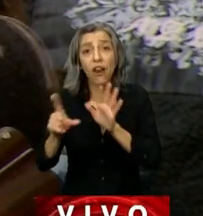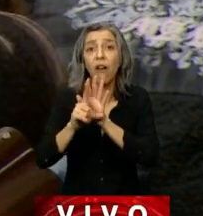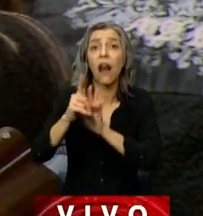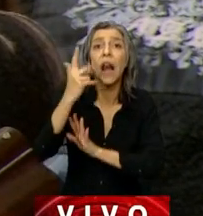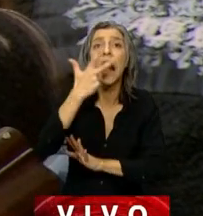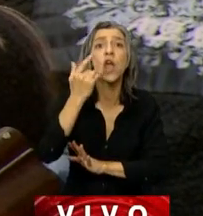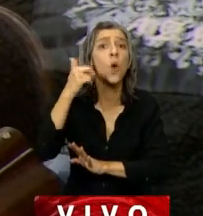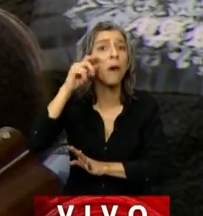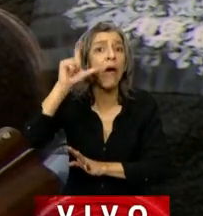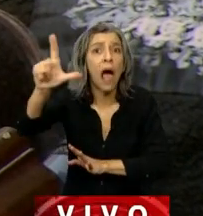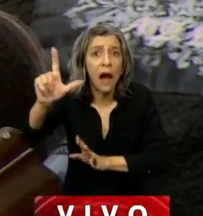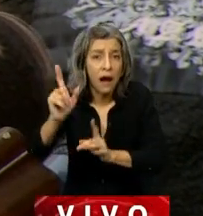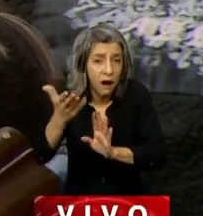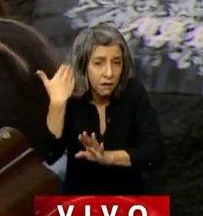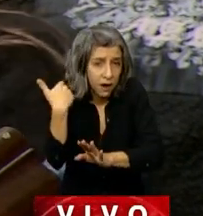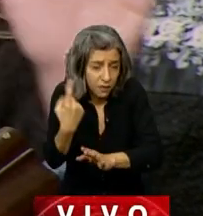mostró en una presentación,